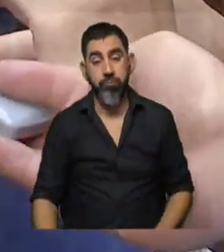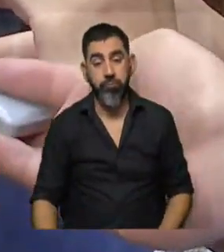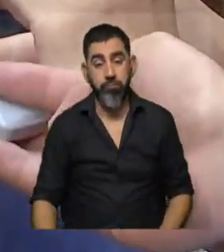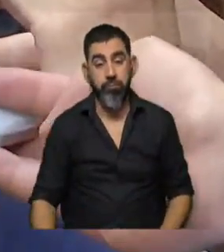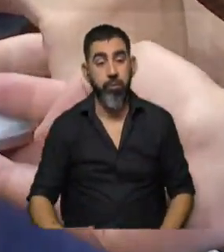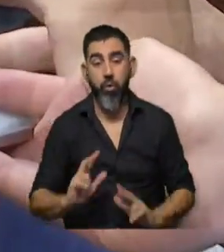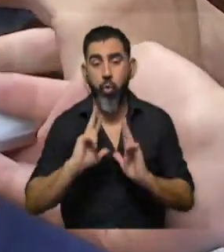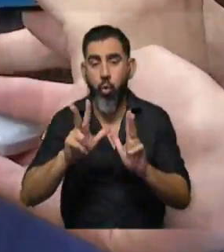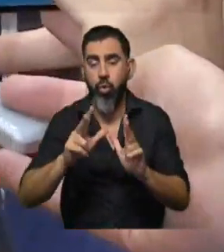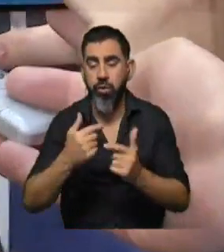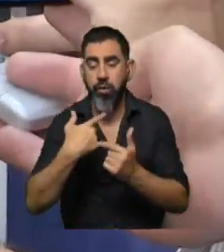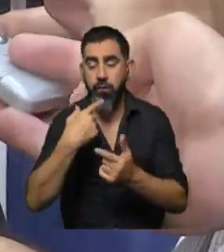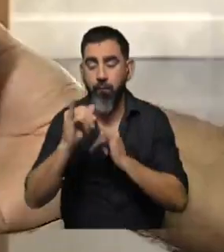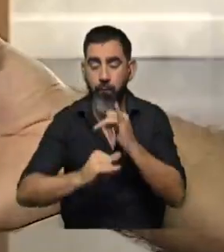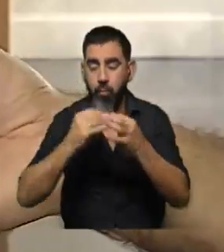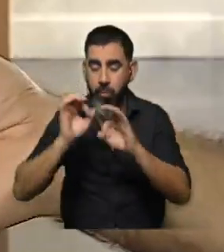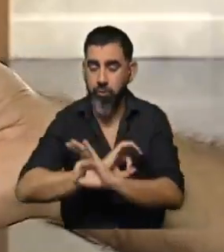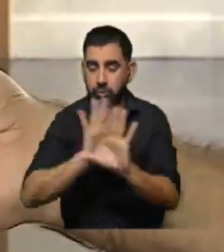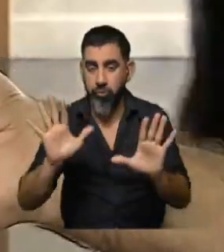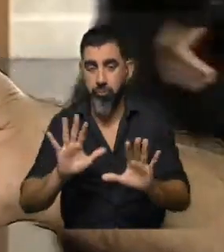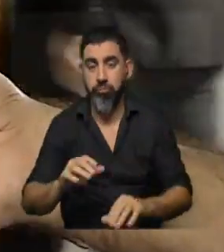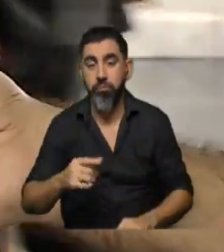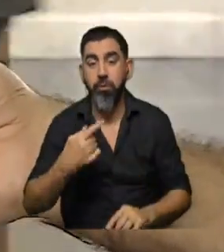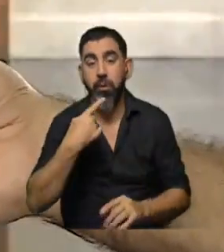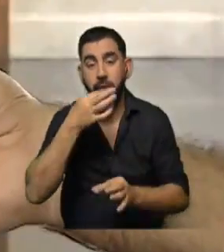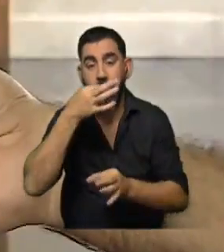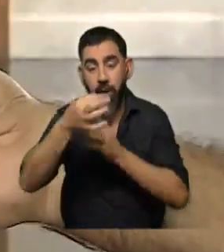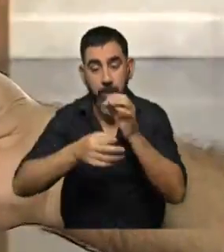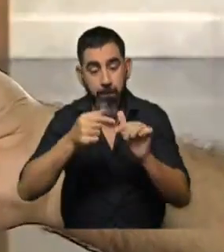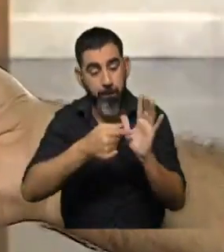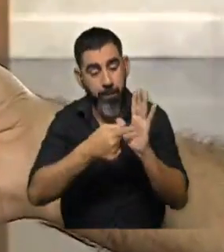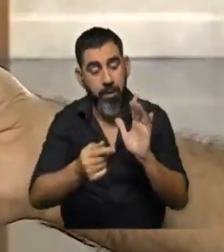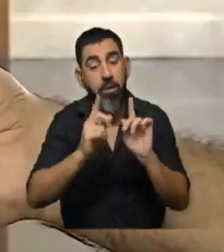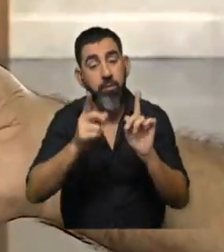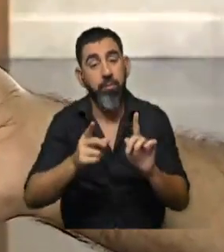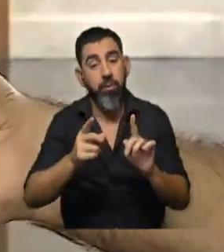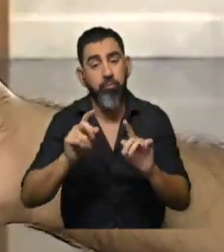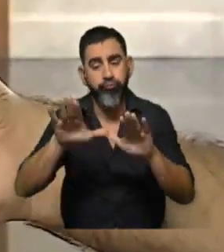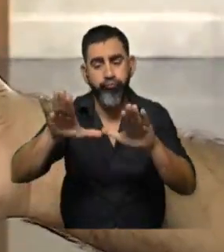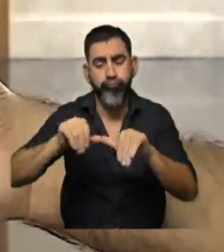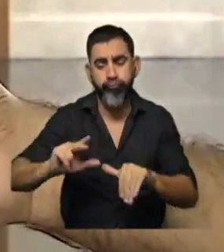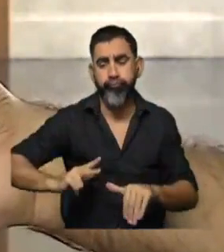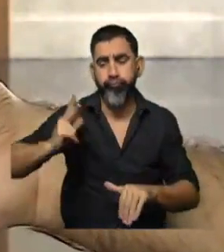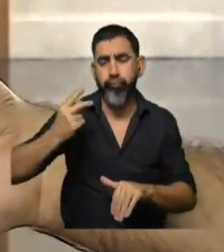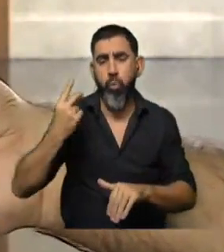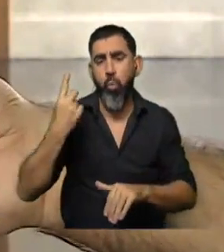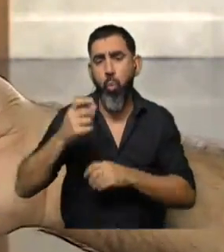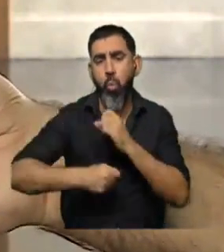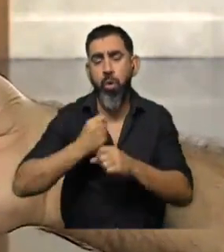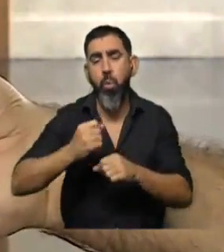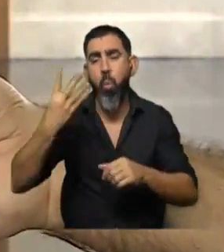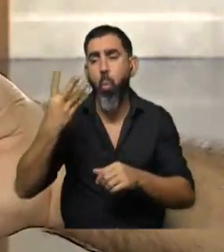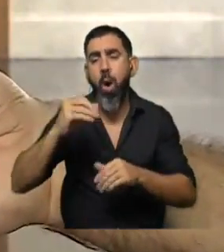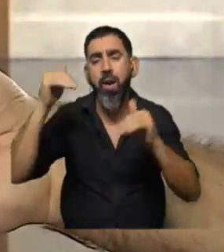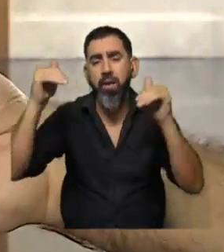aporta toda la información que debería que hay que justificar eso y hay que justificar un incremento patrimonial en un año de casi 40 millones